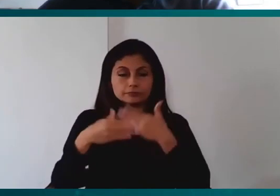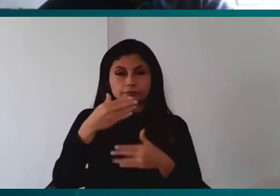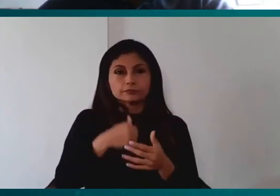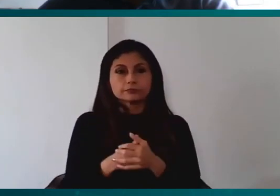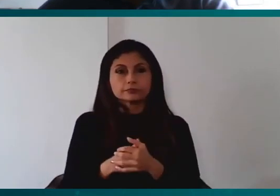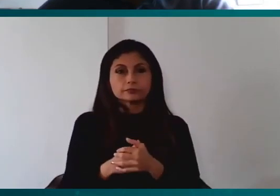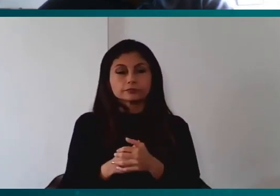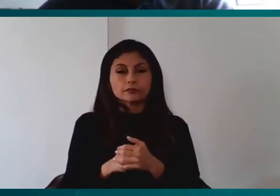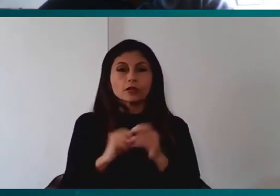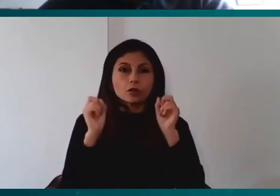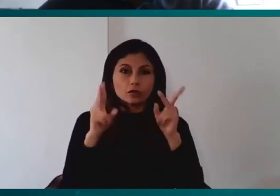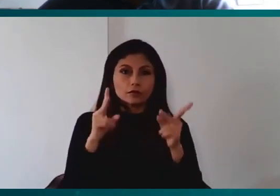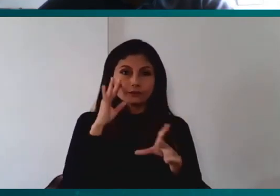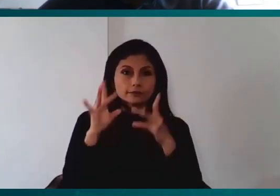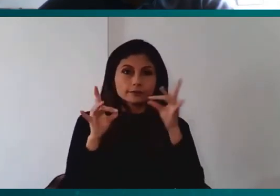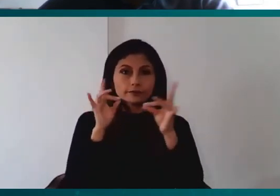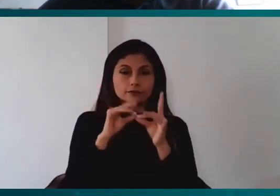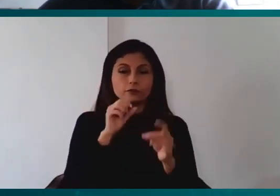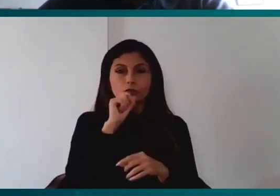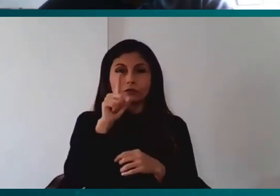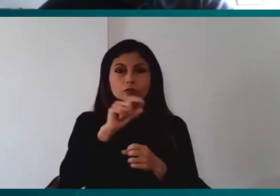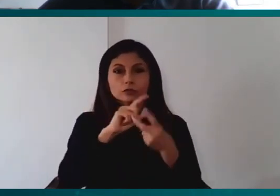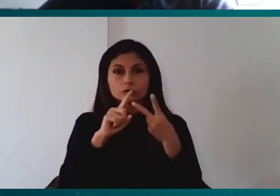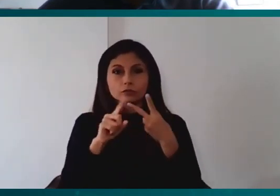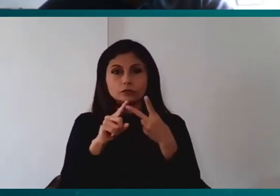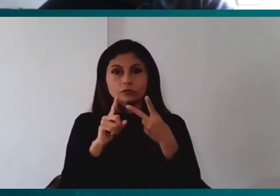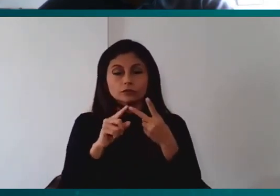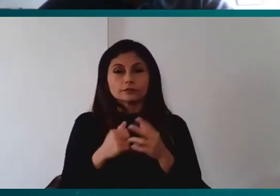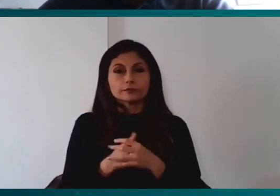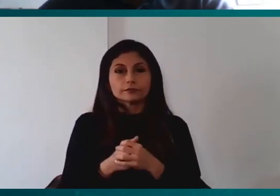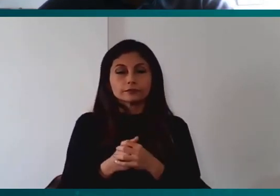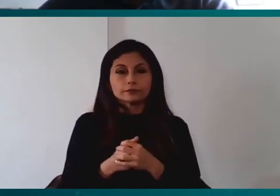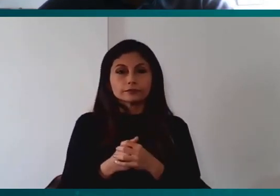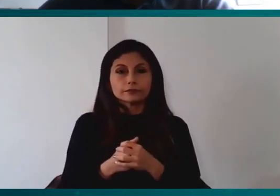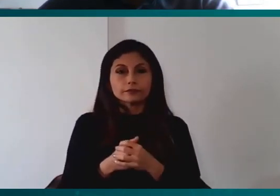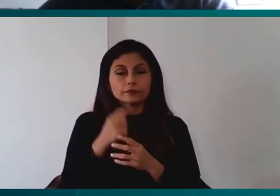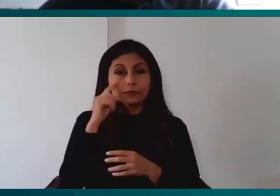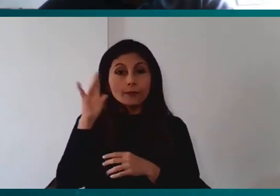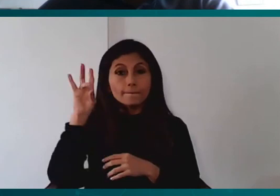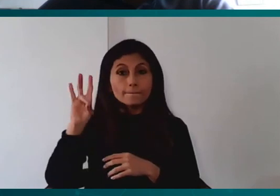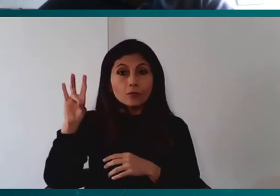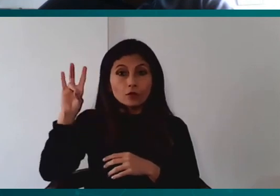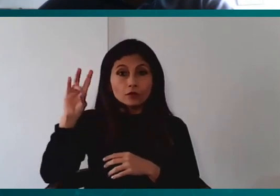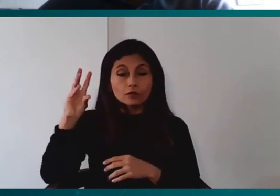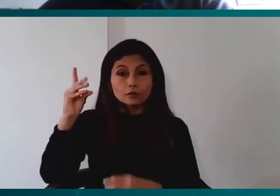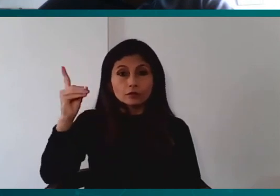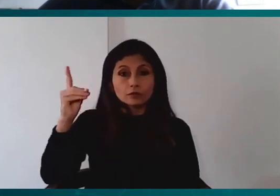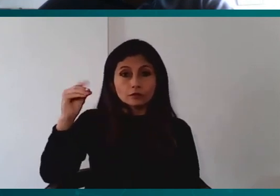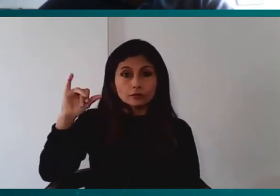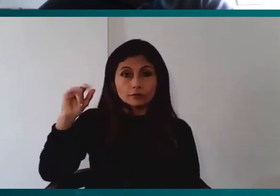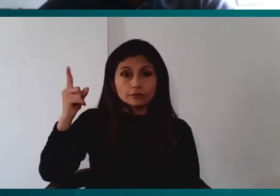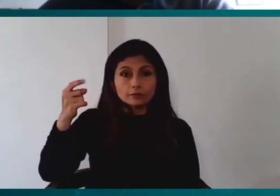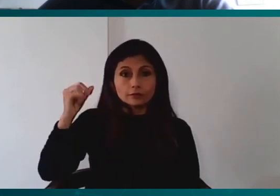Ok, perfecto. Tenemos otra. ¿Qué aproximación hay entre el modelo digital y el sistema real?